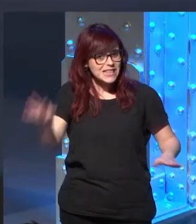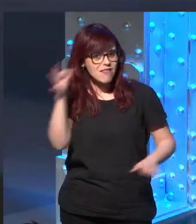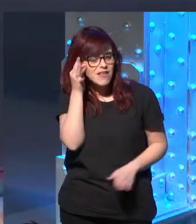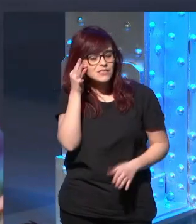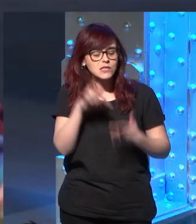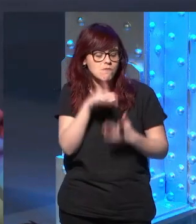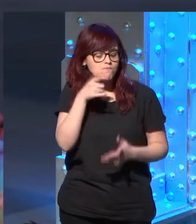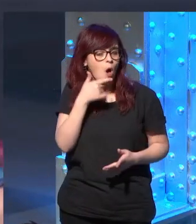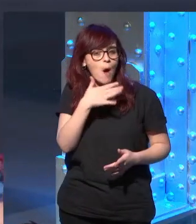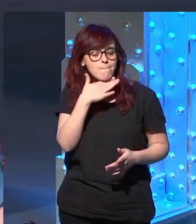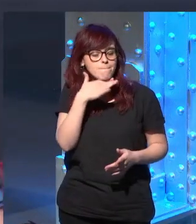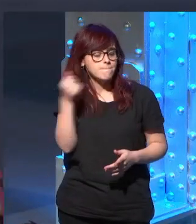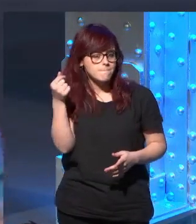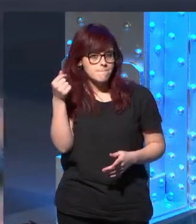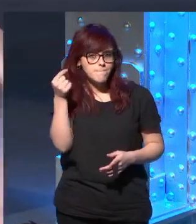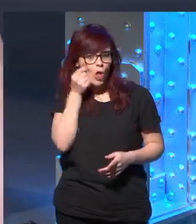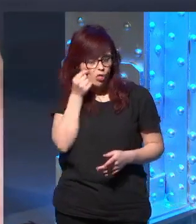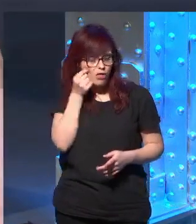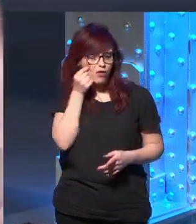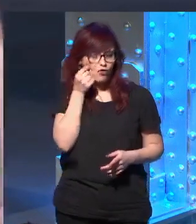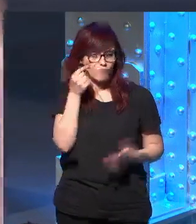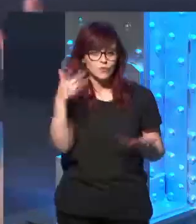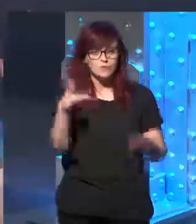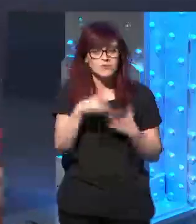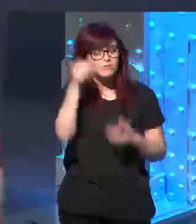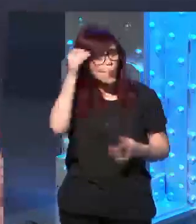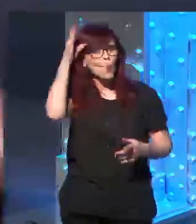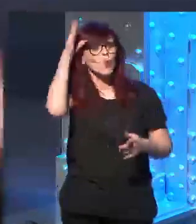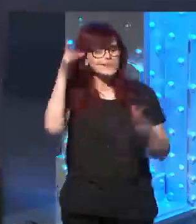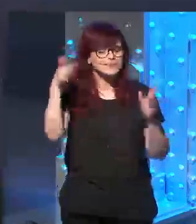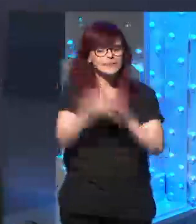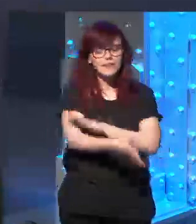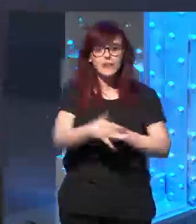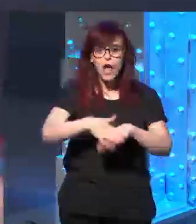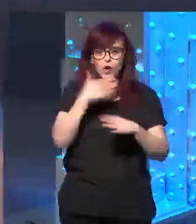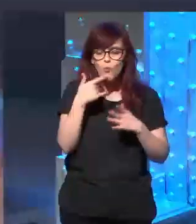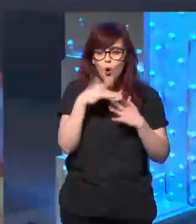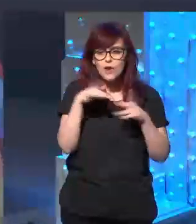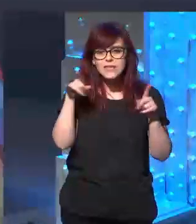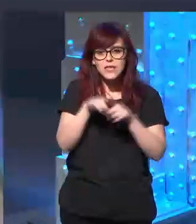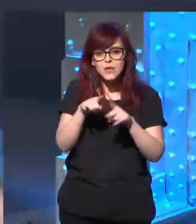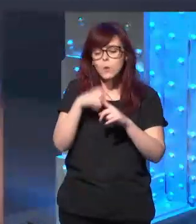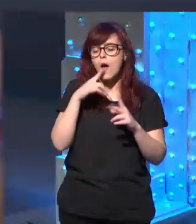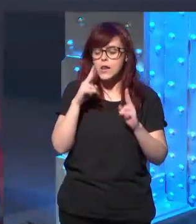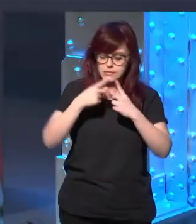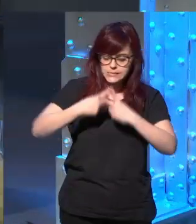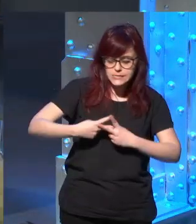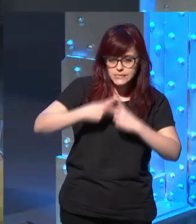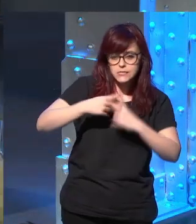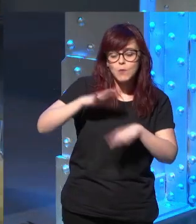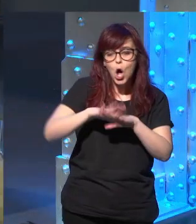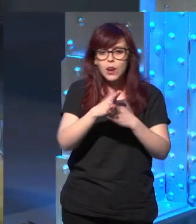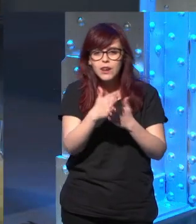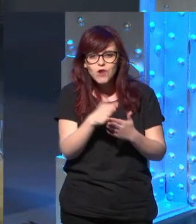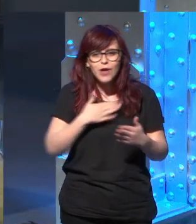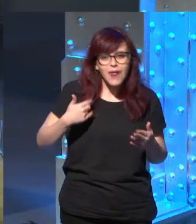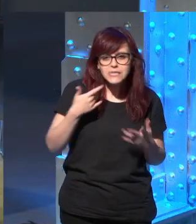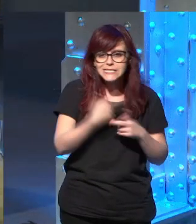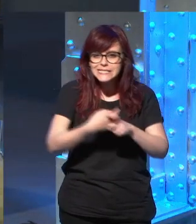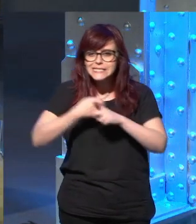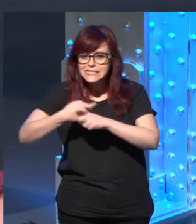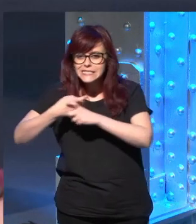que es como el final, o sea, como al final de un túnel lleno como de decepciones conmigo misma y de intentar escribir un libro y no